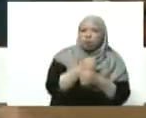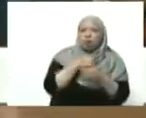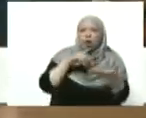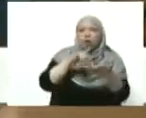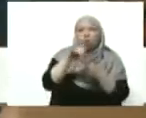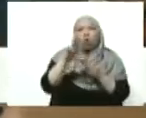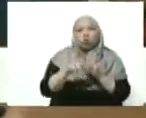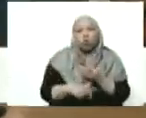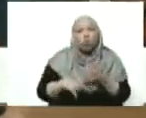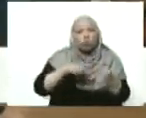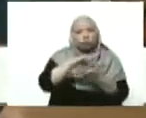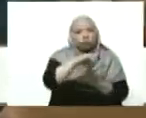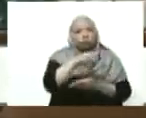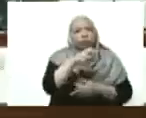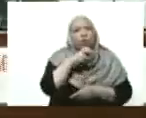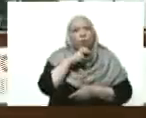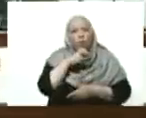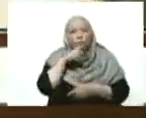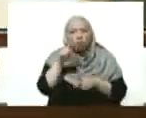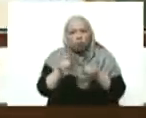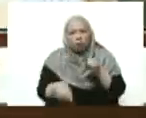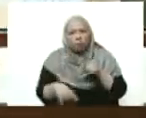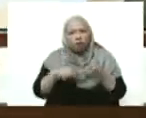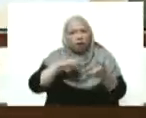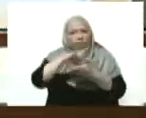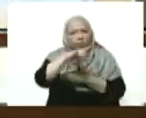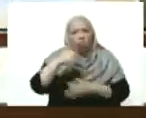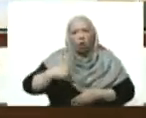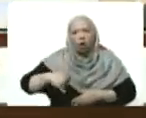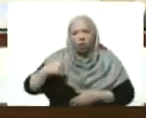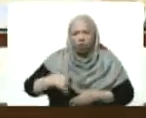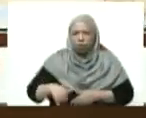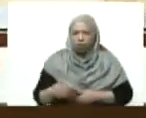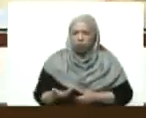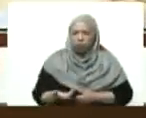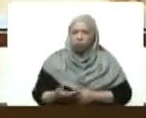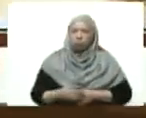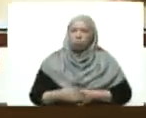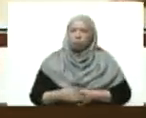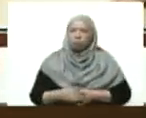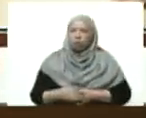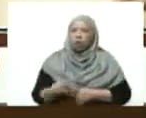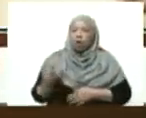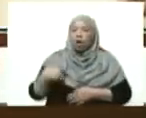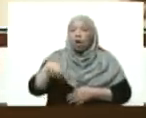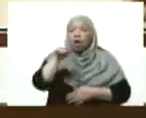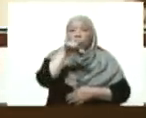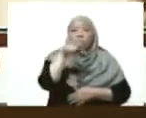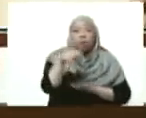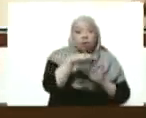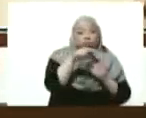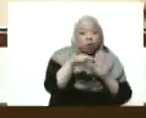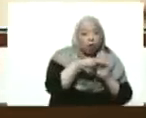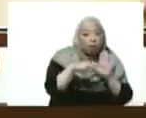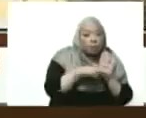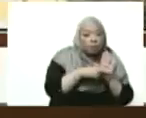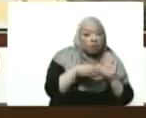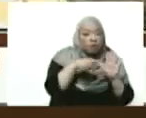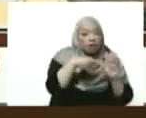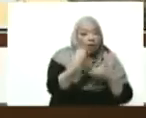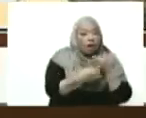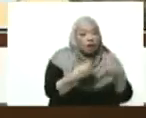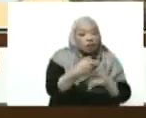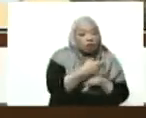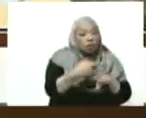la República como consecuencia de las medidas unilaterales impuestas